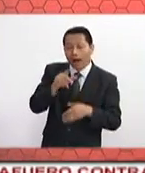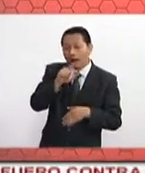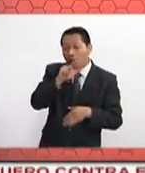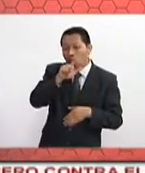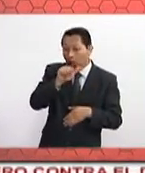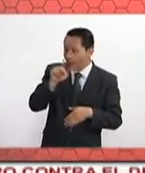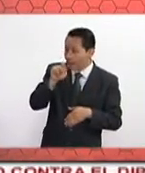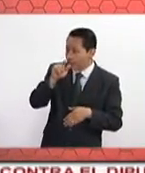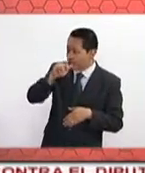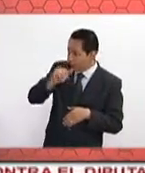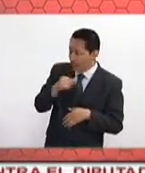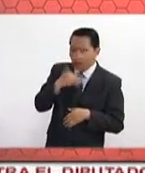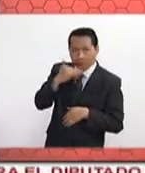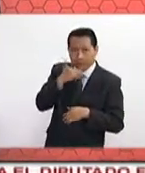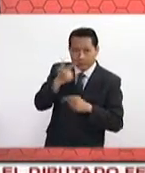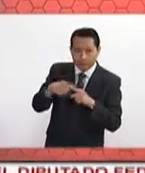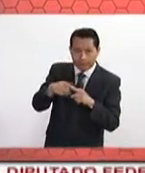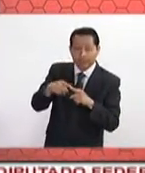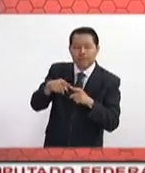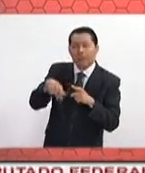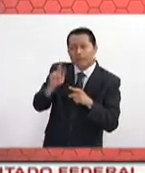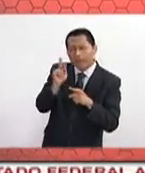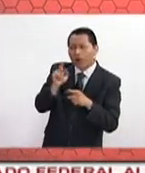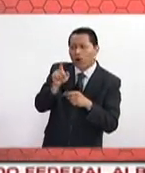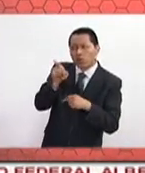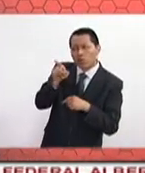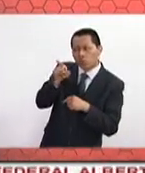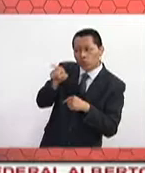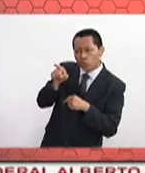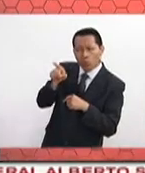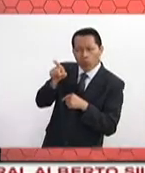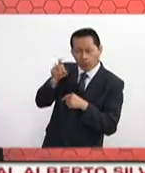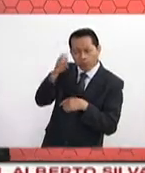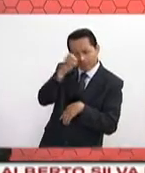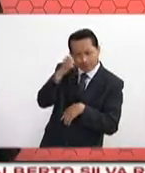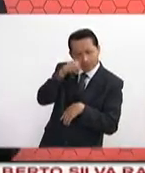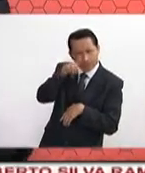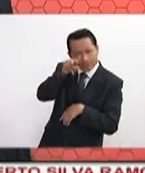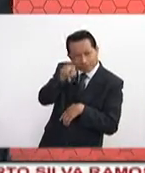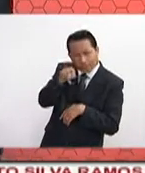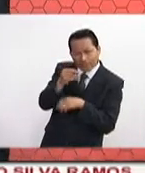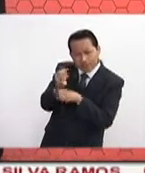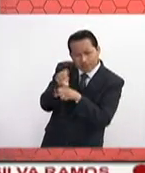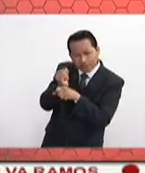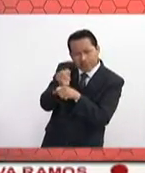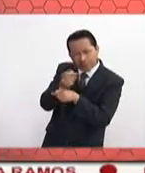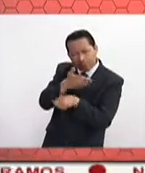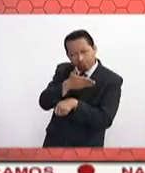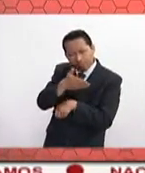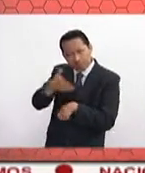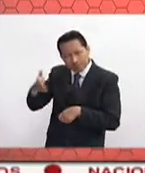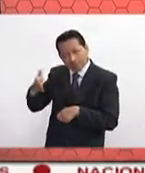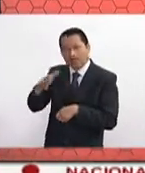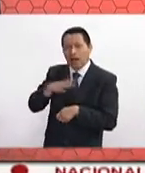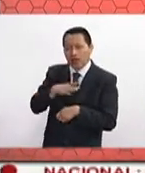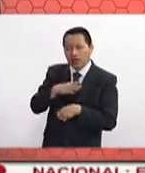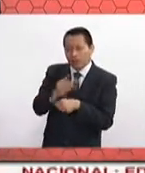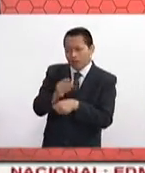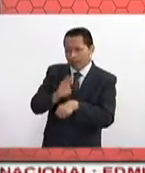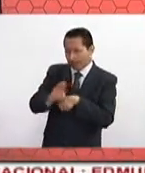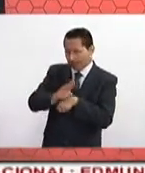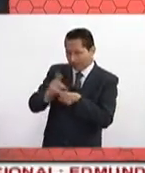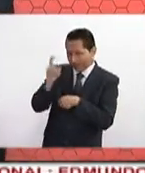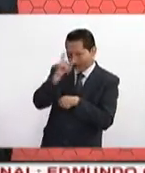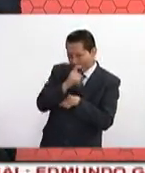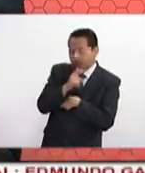casos de corrupción. Pero sí me gustaría que desde tu perspectiva, desde lo que hace siguiendo en esta etapa dolorosa de Brasil,